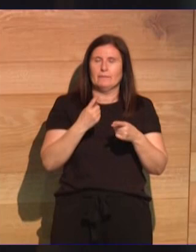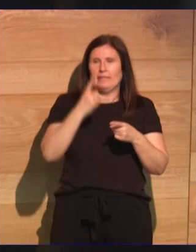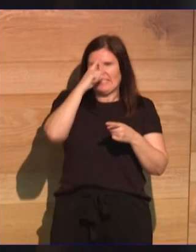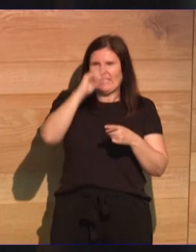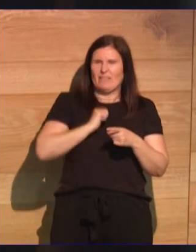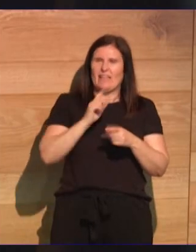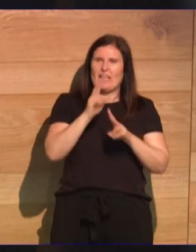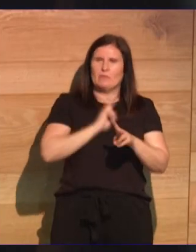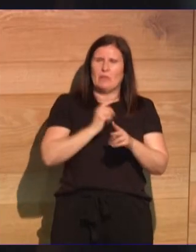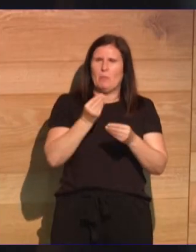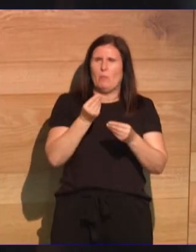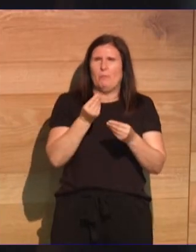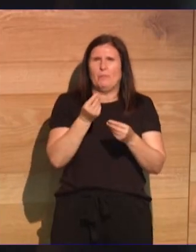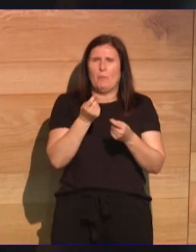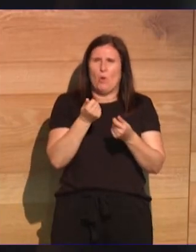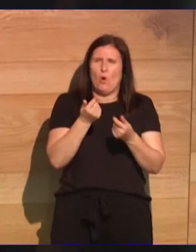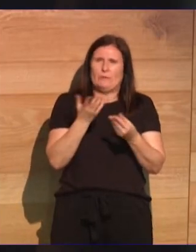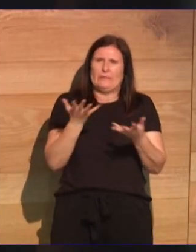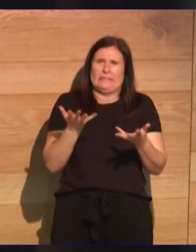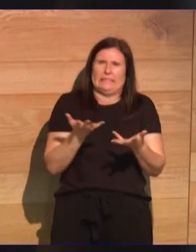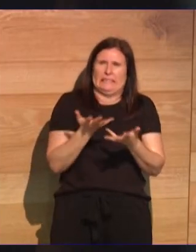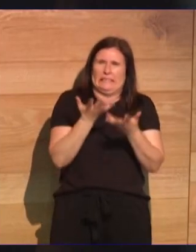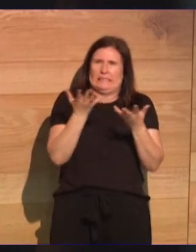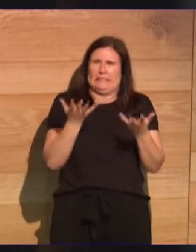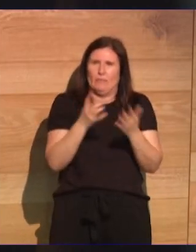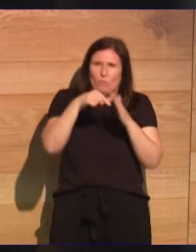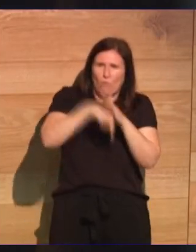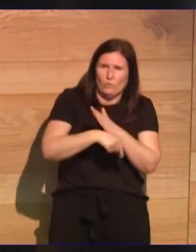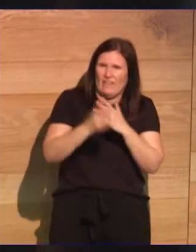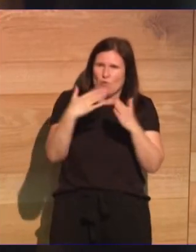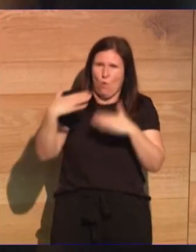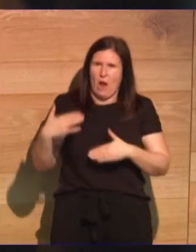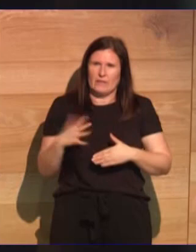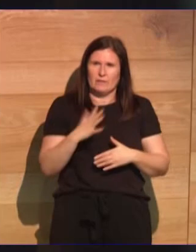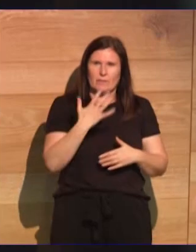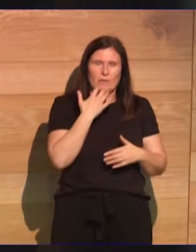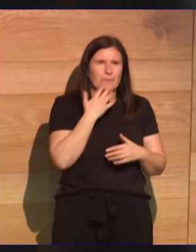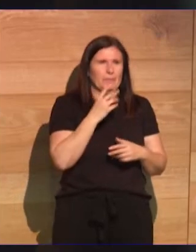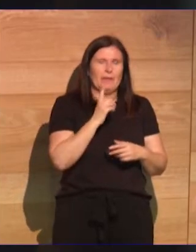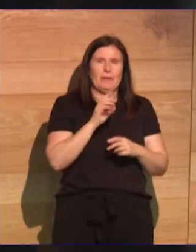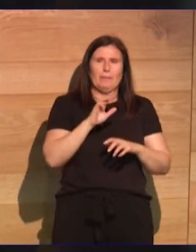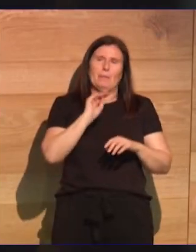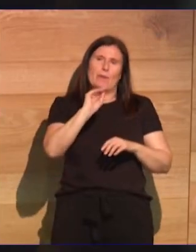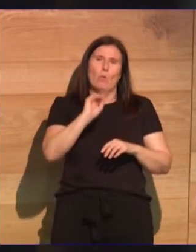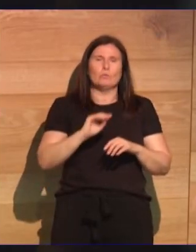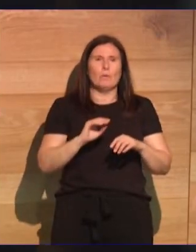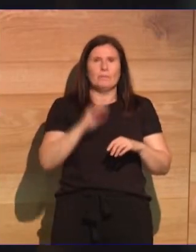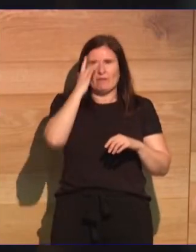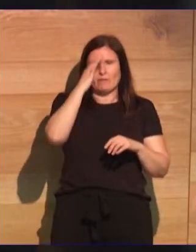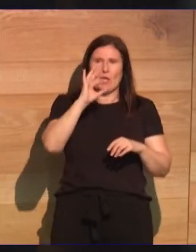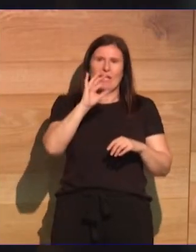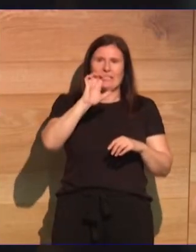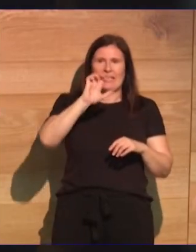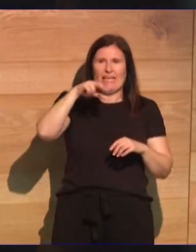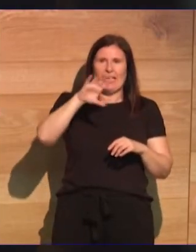Nos cuesta esa profundidad cuando alguien busca a Séneca, ¿no? Y dice, joder, este señor, mira que han pasado